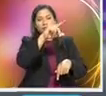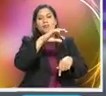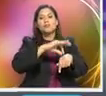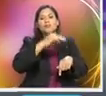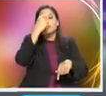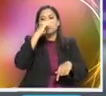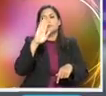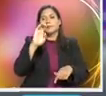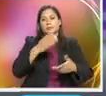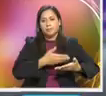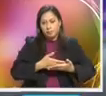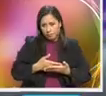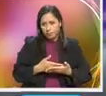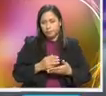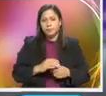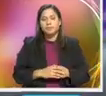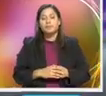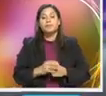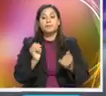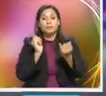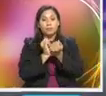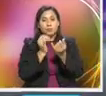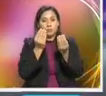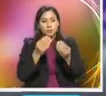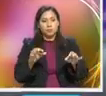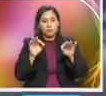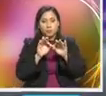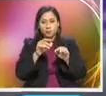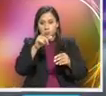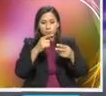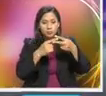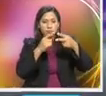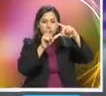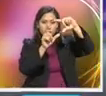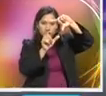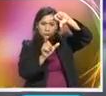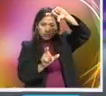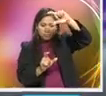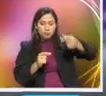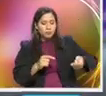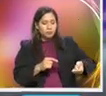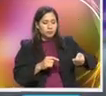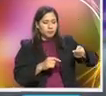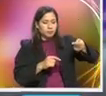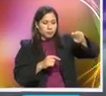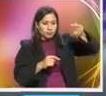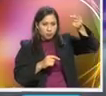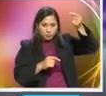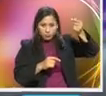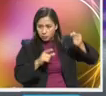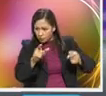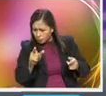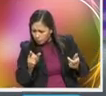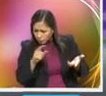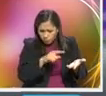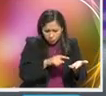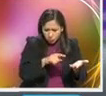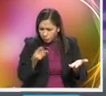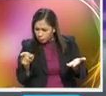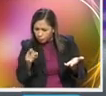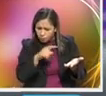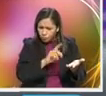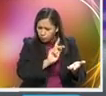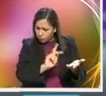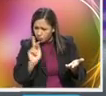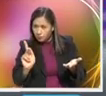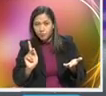pediátrico. Y otra cosa importante, no se guíen con las tablas de crecimiento. La tabla de crecimiento que usan